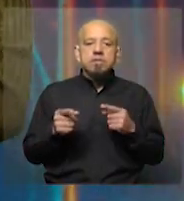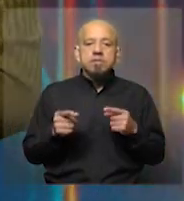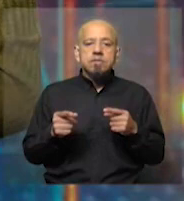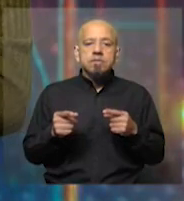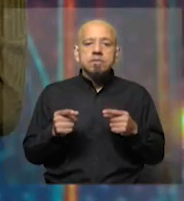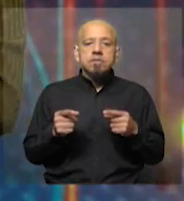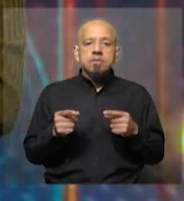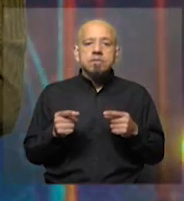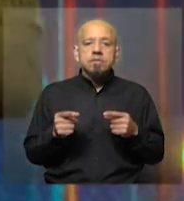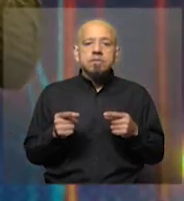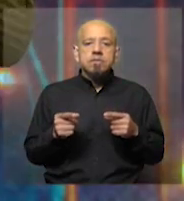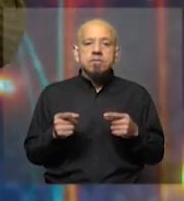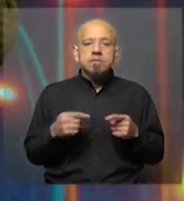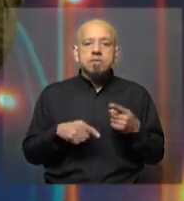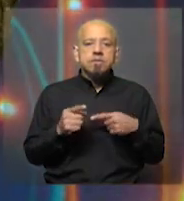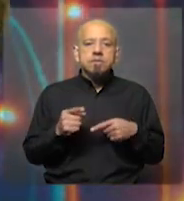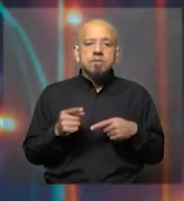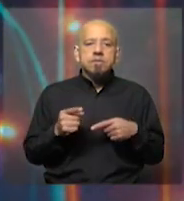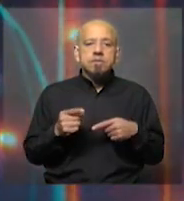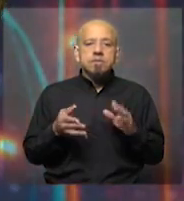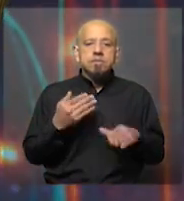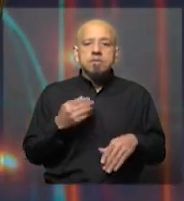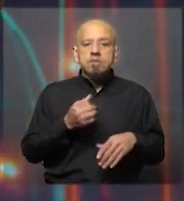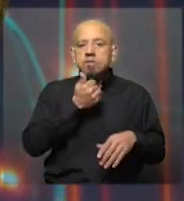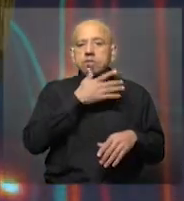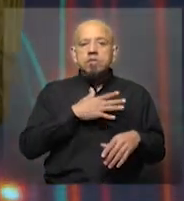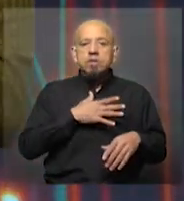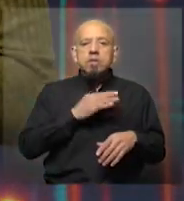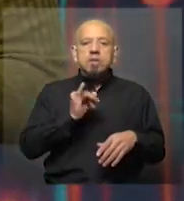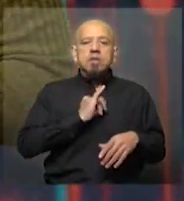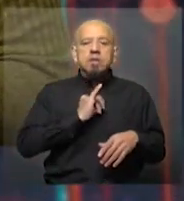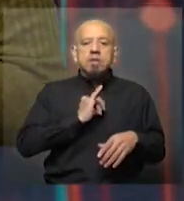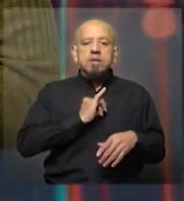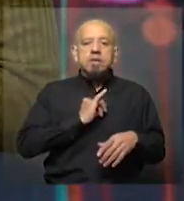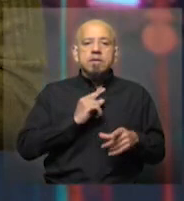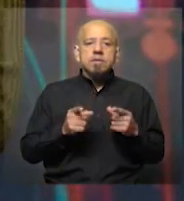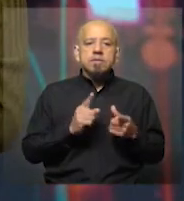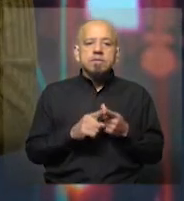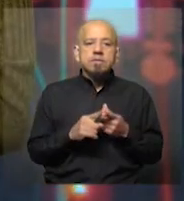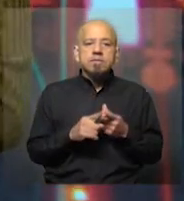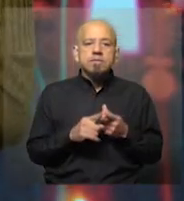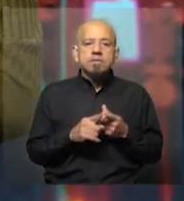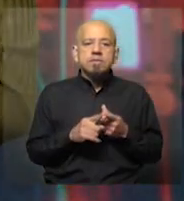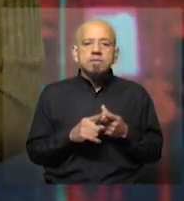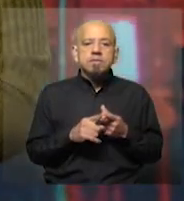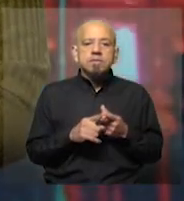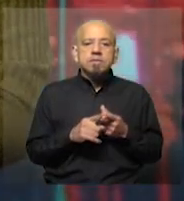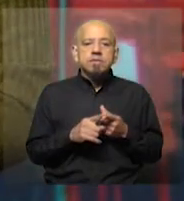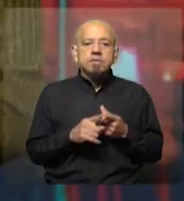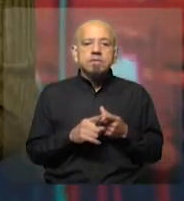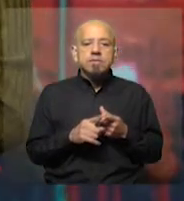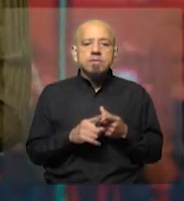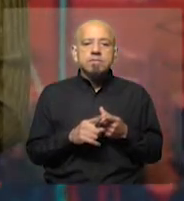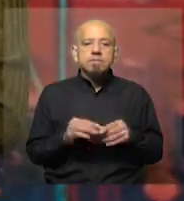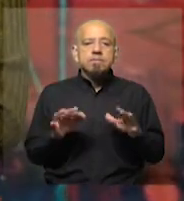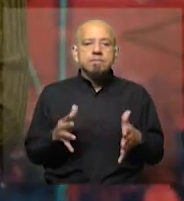como... más histórico y de identidad también. Sí, ¿no? Y de registro. Y de registro, exactamente. No, no, no. Por eso, ya, cuando te